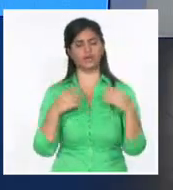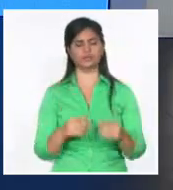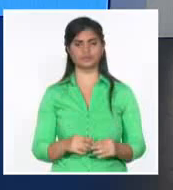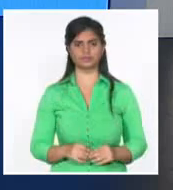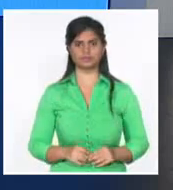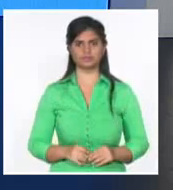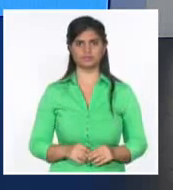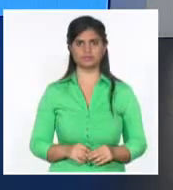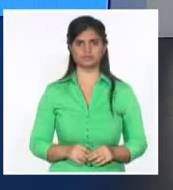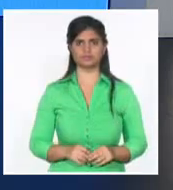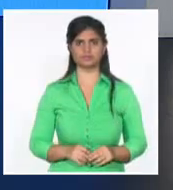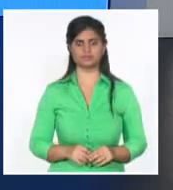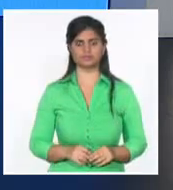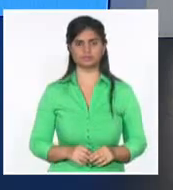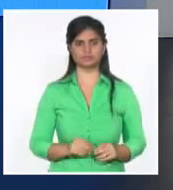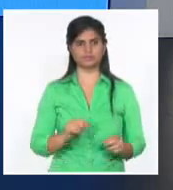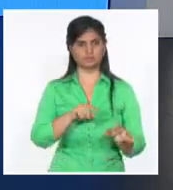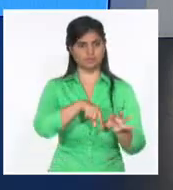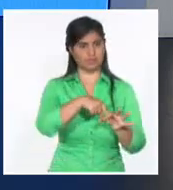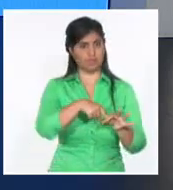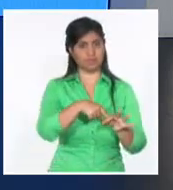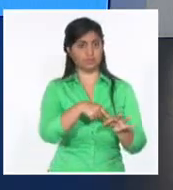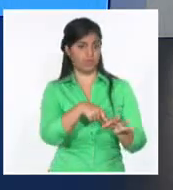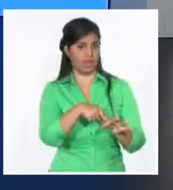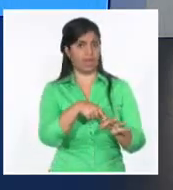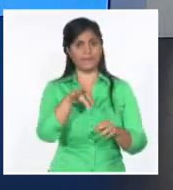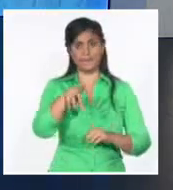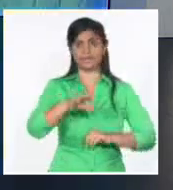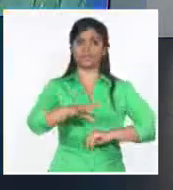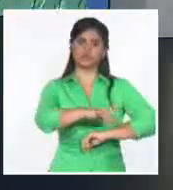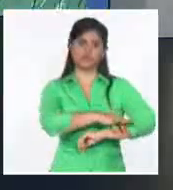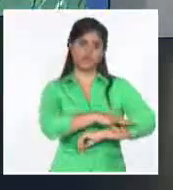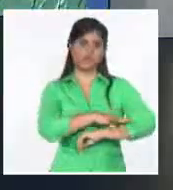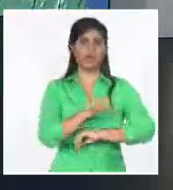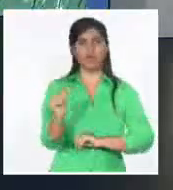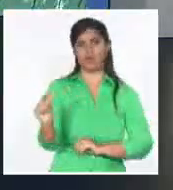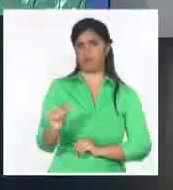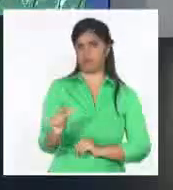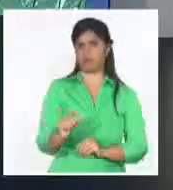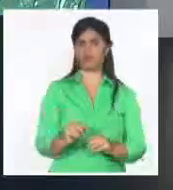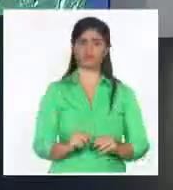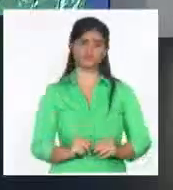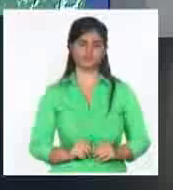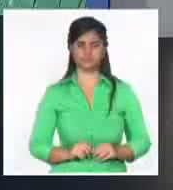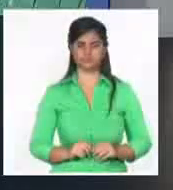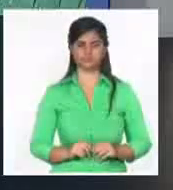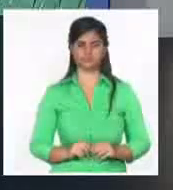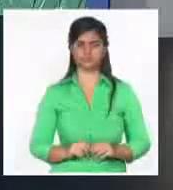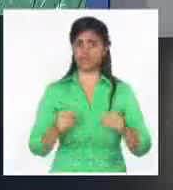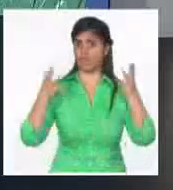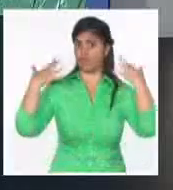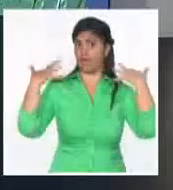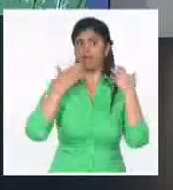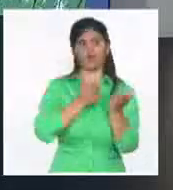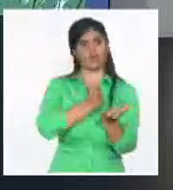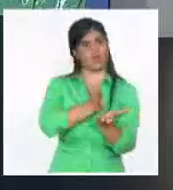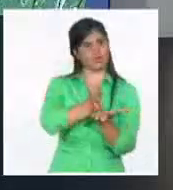especial Isla de la Juventud, donde llegará poco oleaje durante la tarde de hoy. Así que un día algo fresco en el occidente del país, lluvias para hoy, sobre todo